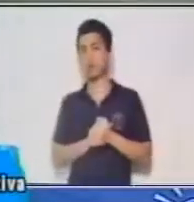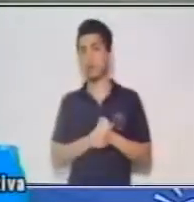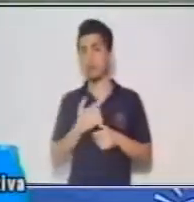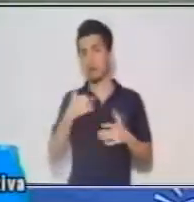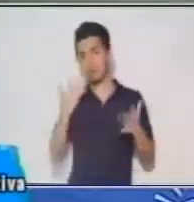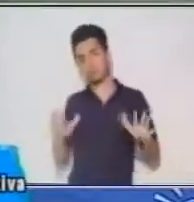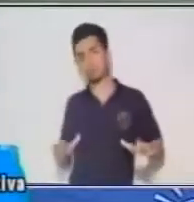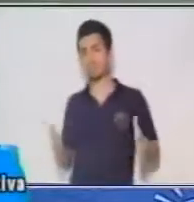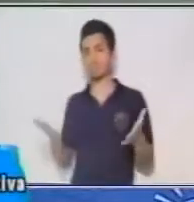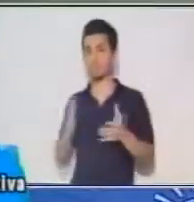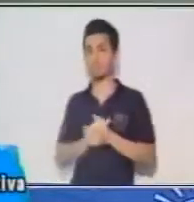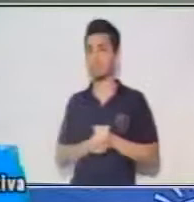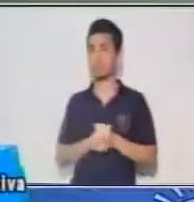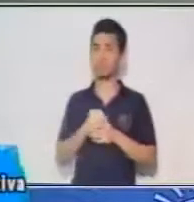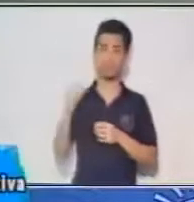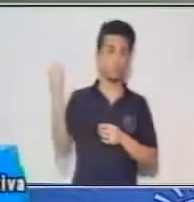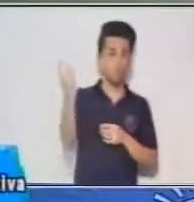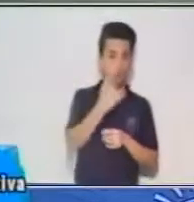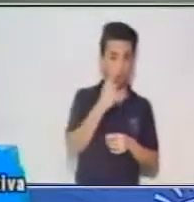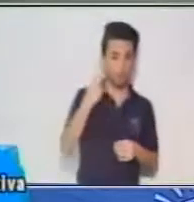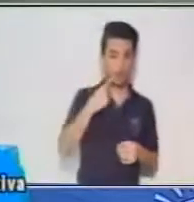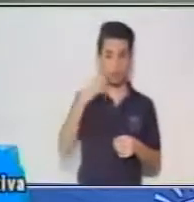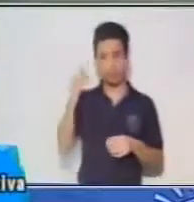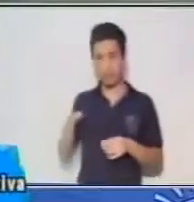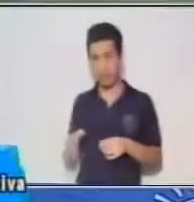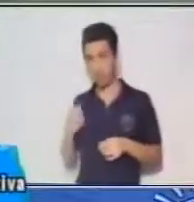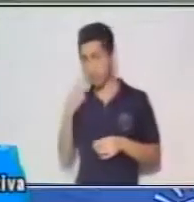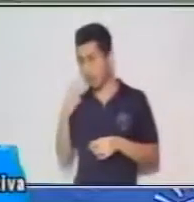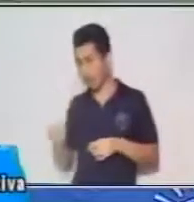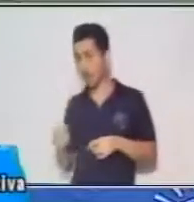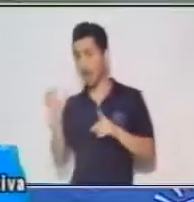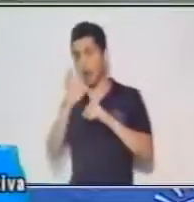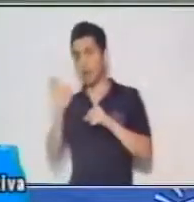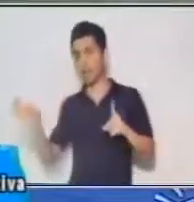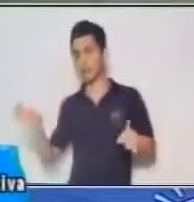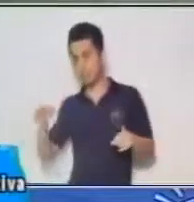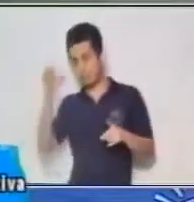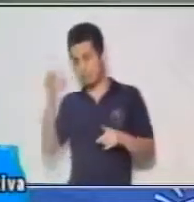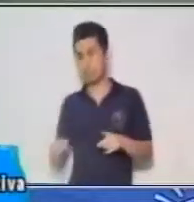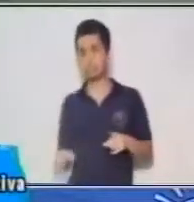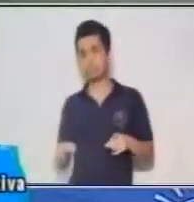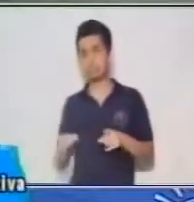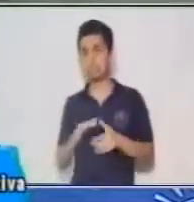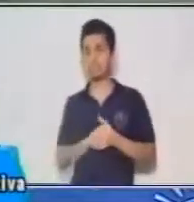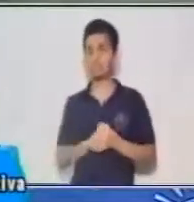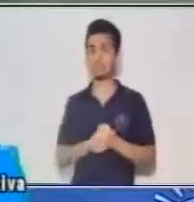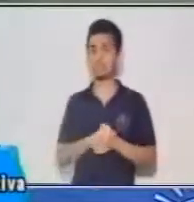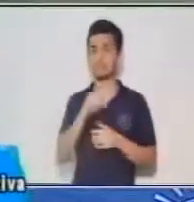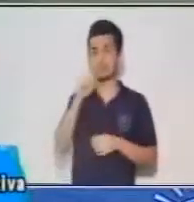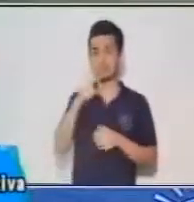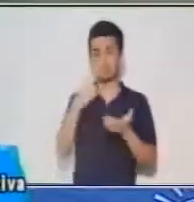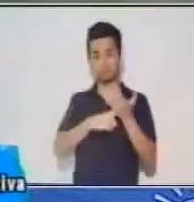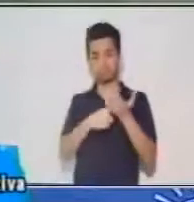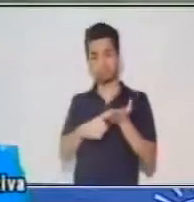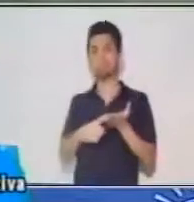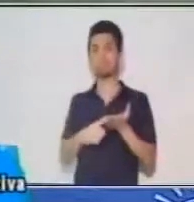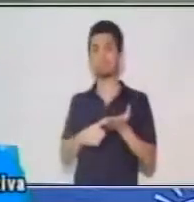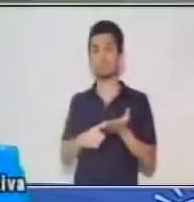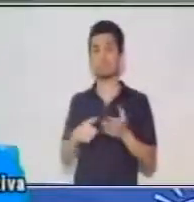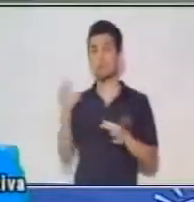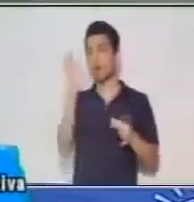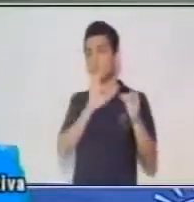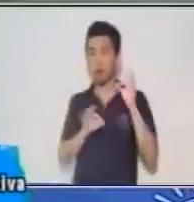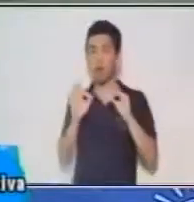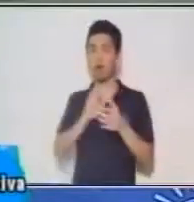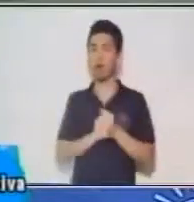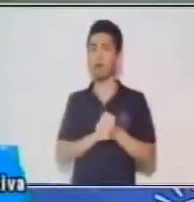quedarnos. Si es todo verdadero, entonces busco oraciones afirmativas que van a validar ese argumento, o bien